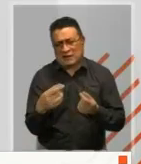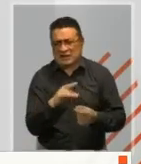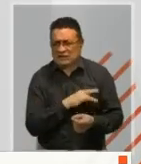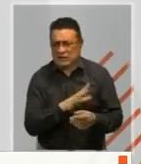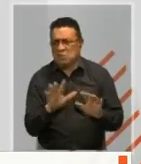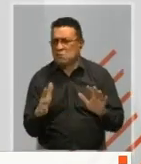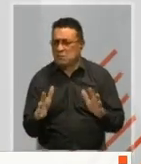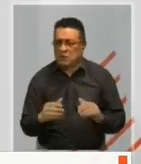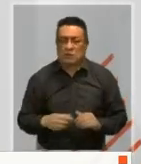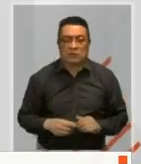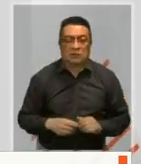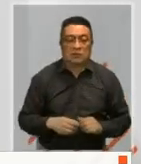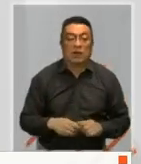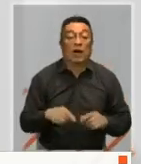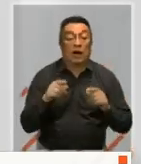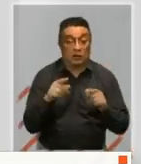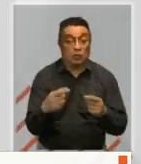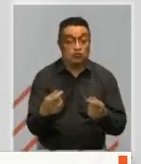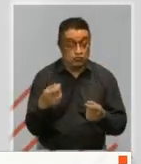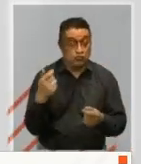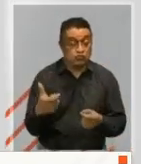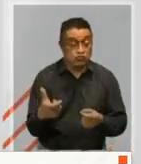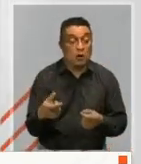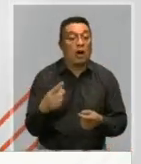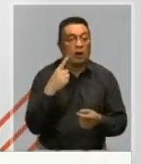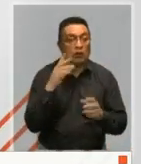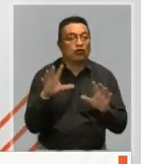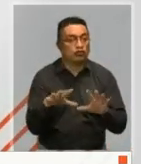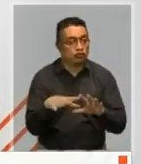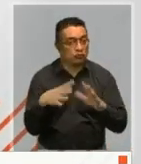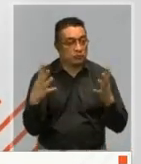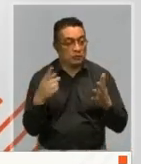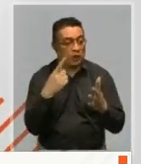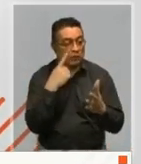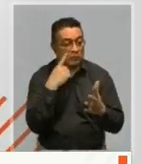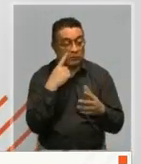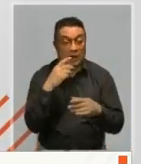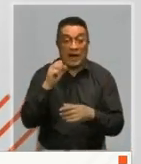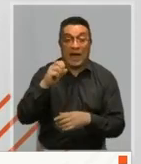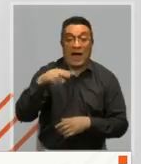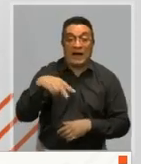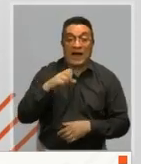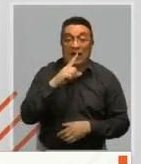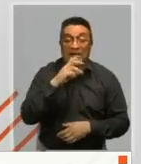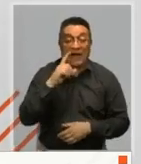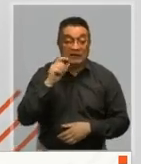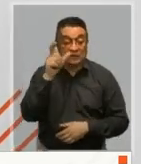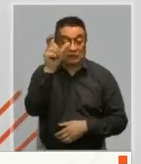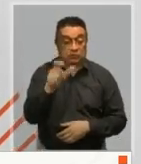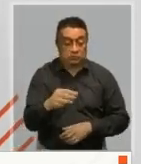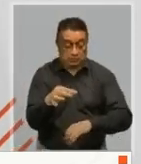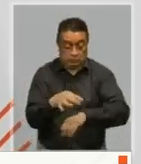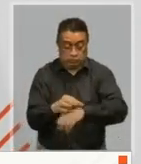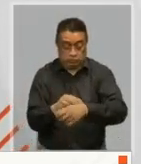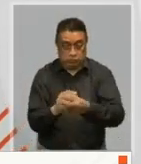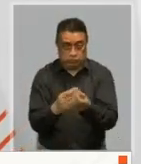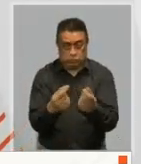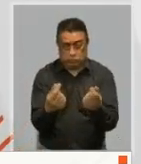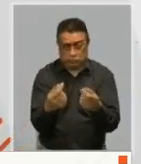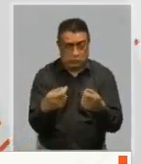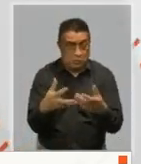chilenos. Si le parece harta plata, se sorprenderá con lo siguiente. Anastasia, la anfitriona, lució joyas avaluadas en